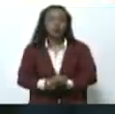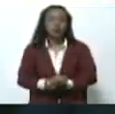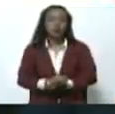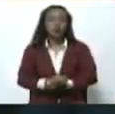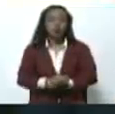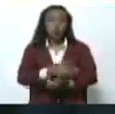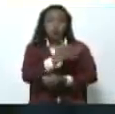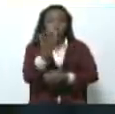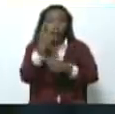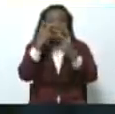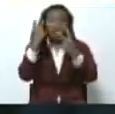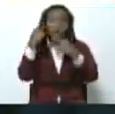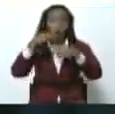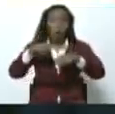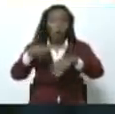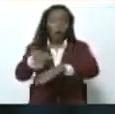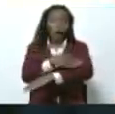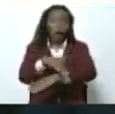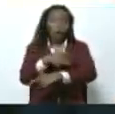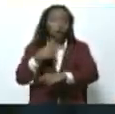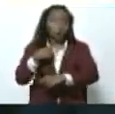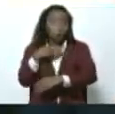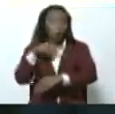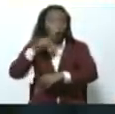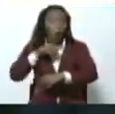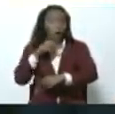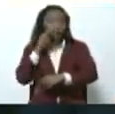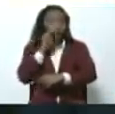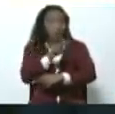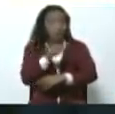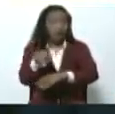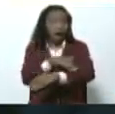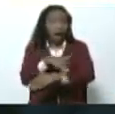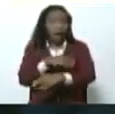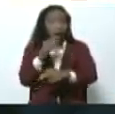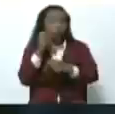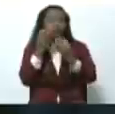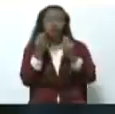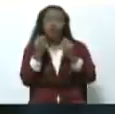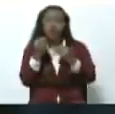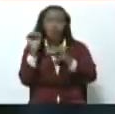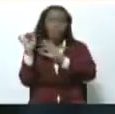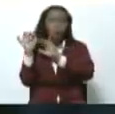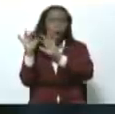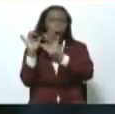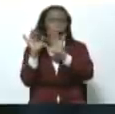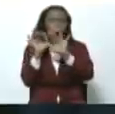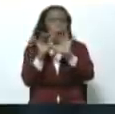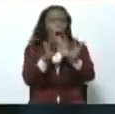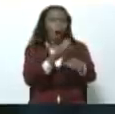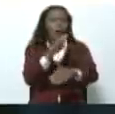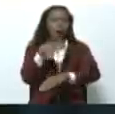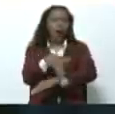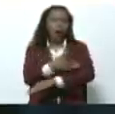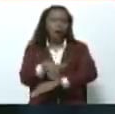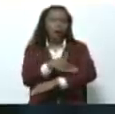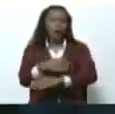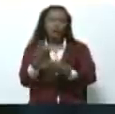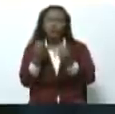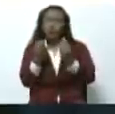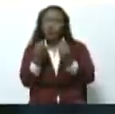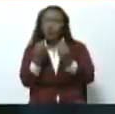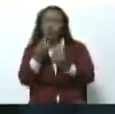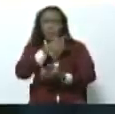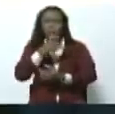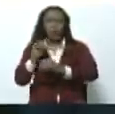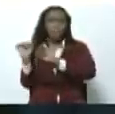Ustedes la vieron en la calle hoy. Yo recorrí las calles hoy. Mucha gente en la calle. Mucha